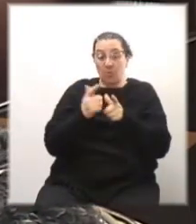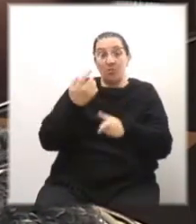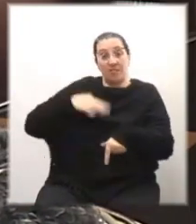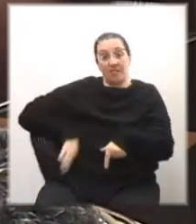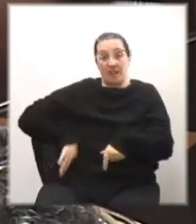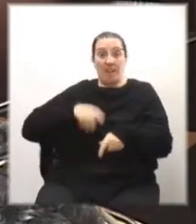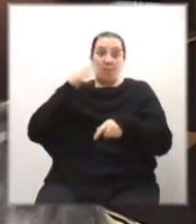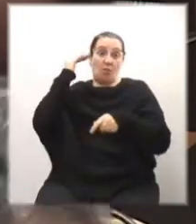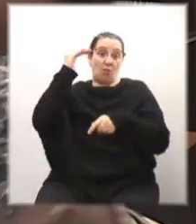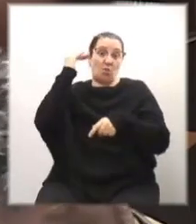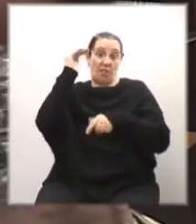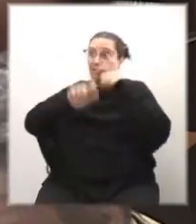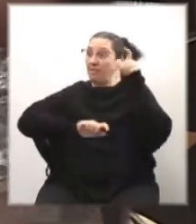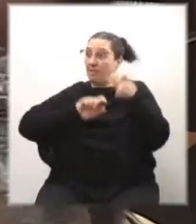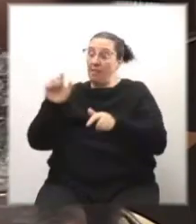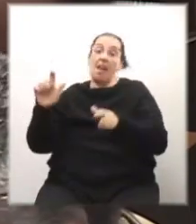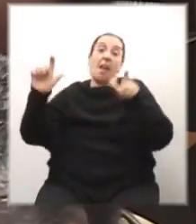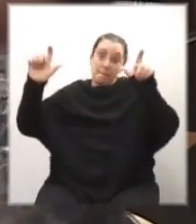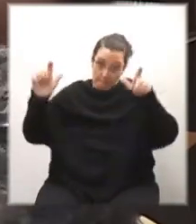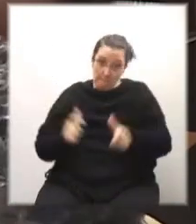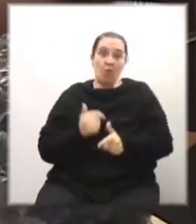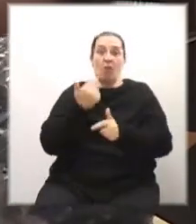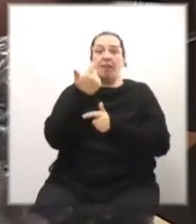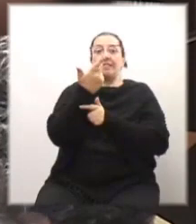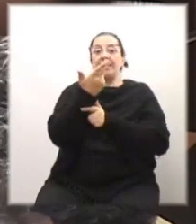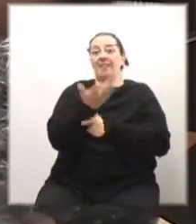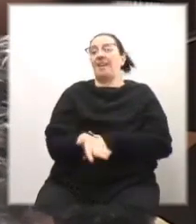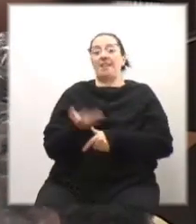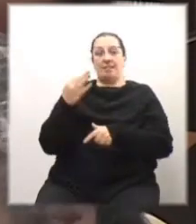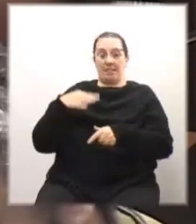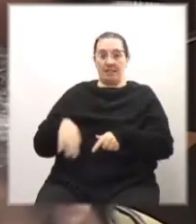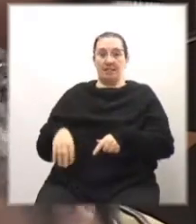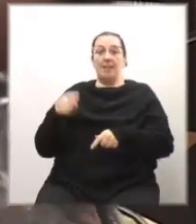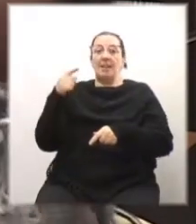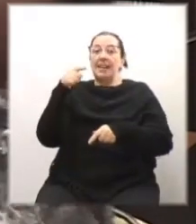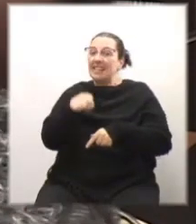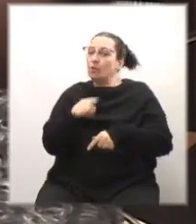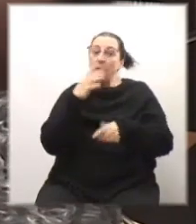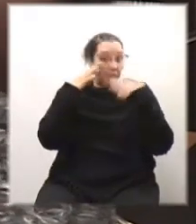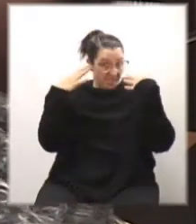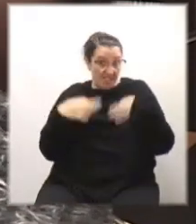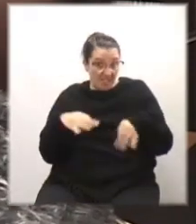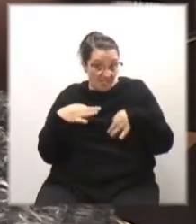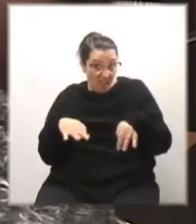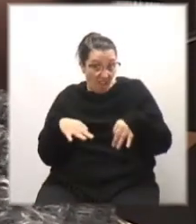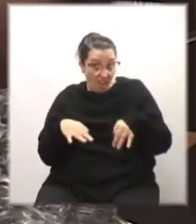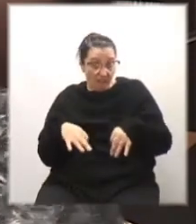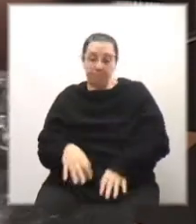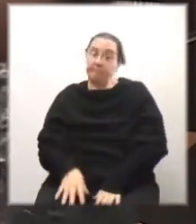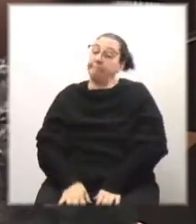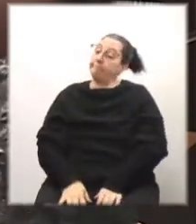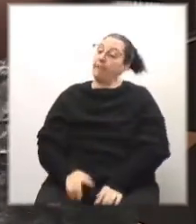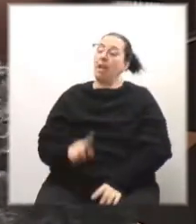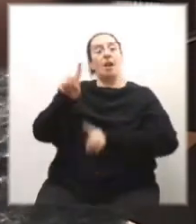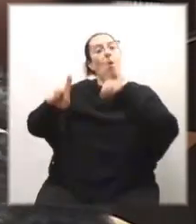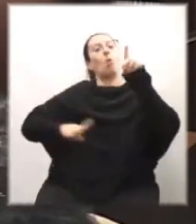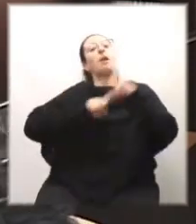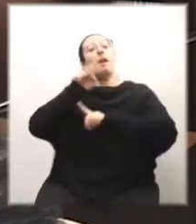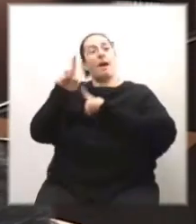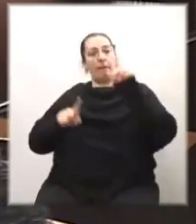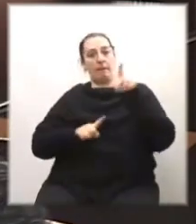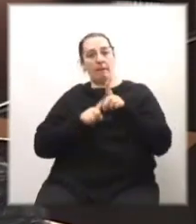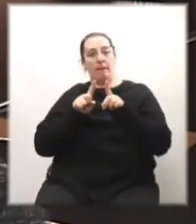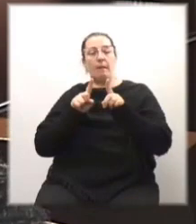menor cantidad de horas docentes. Señor presidente, ¿esto es eficiencia? UDELAR, el gasto se